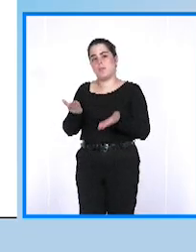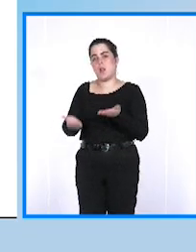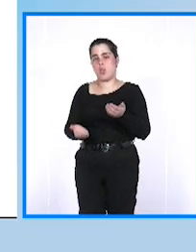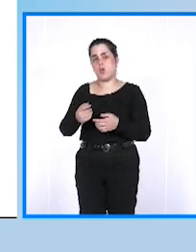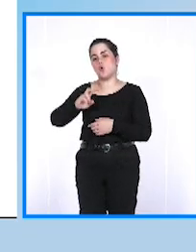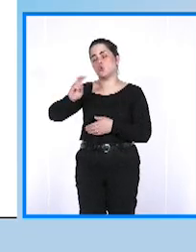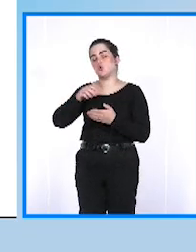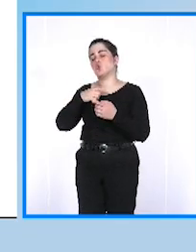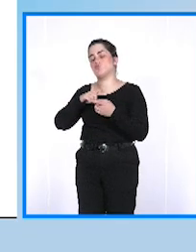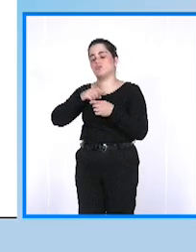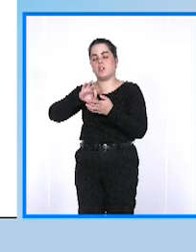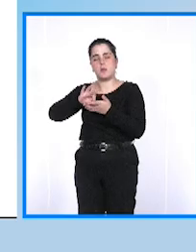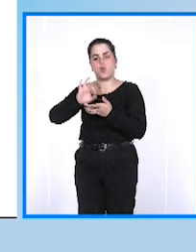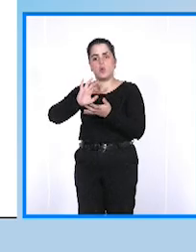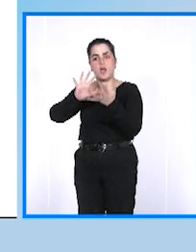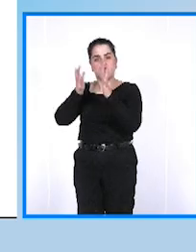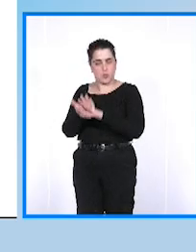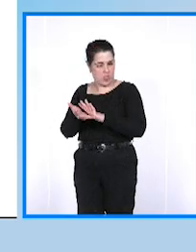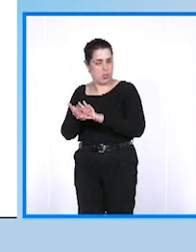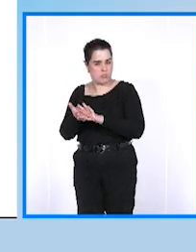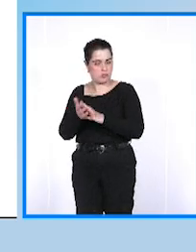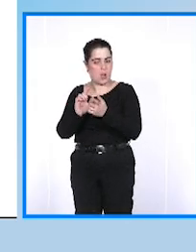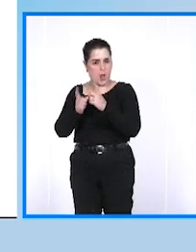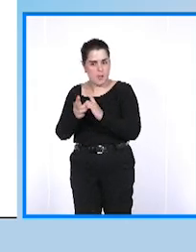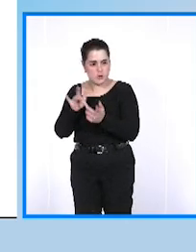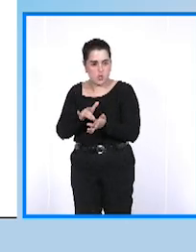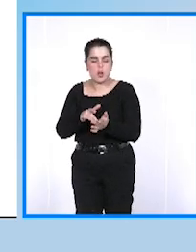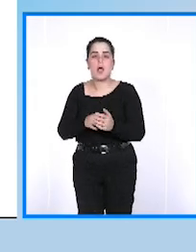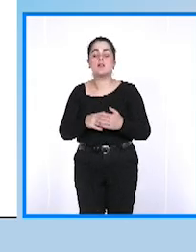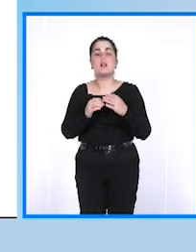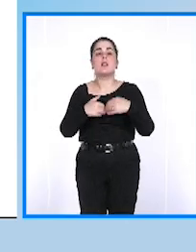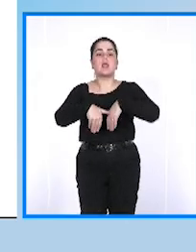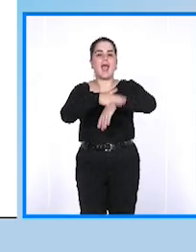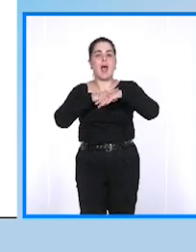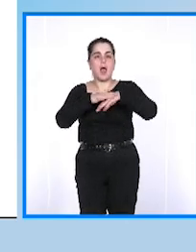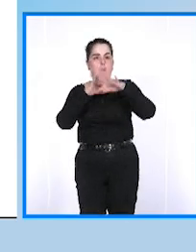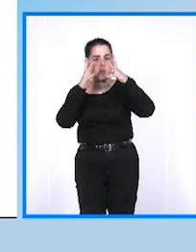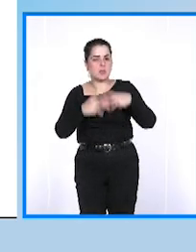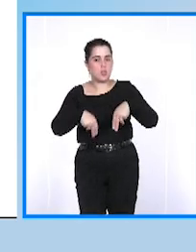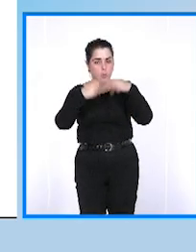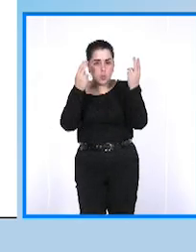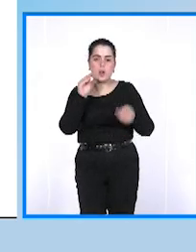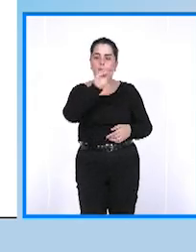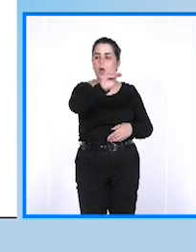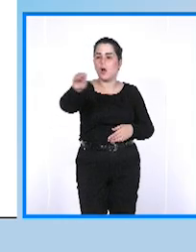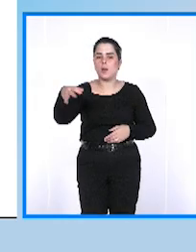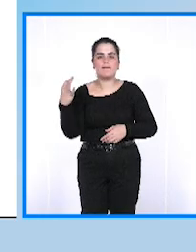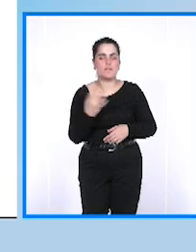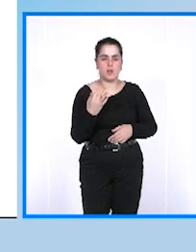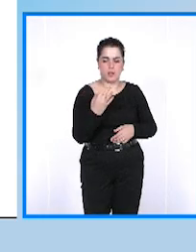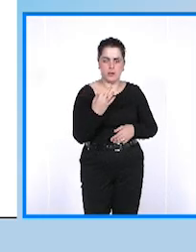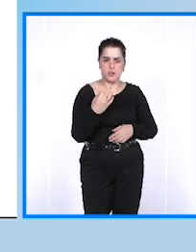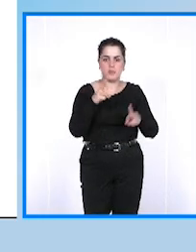cambio de transformación y a las administraciones públicas que os hemos preguntado pues